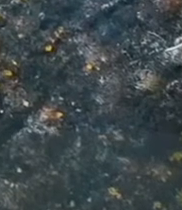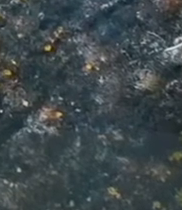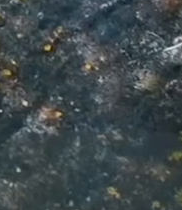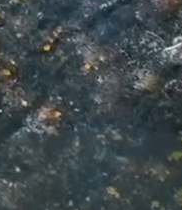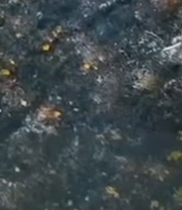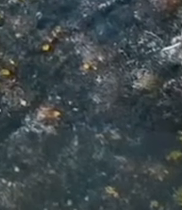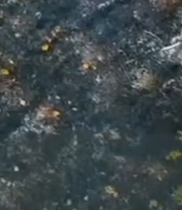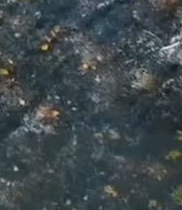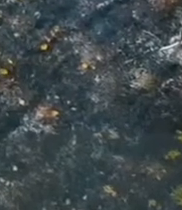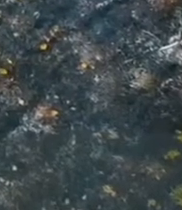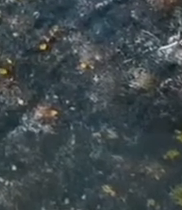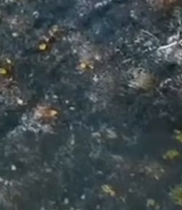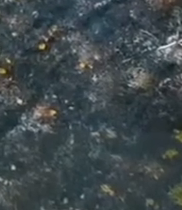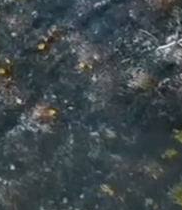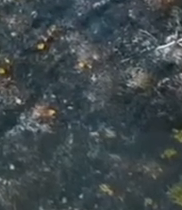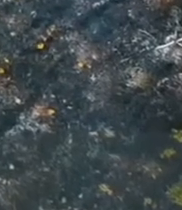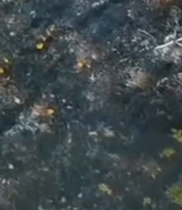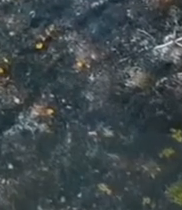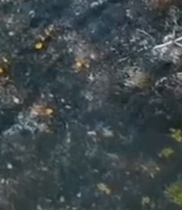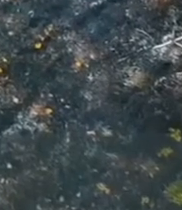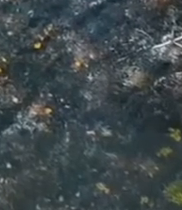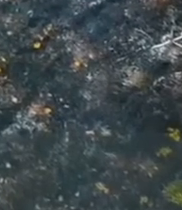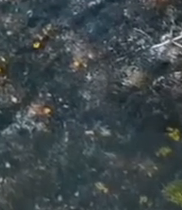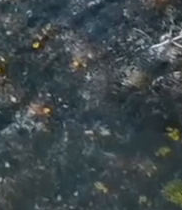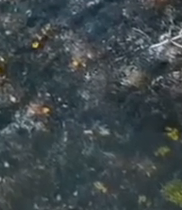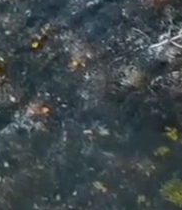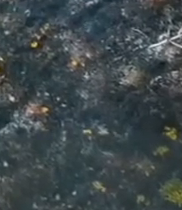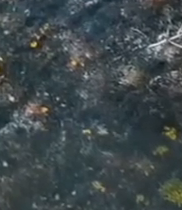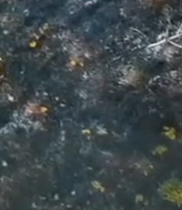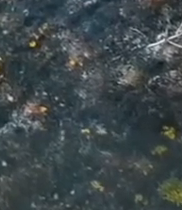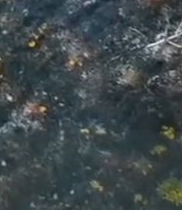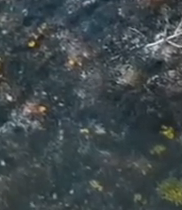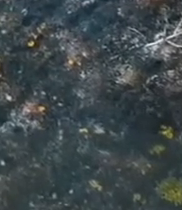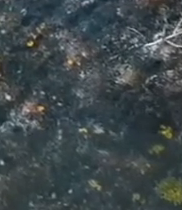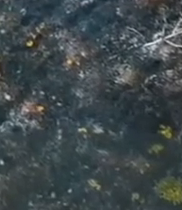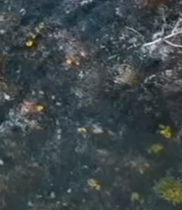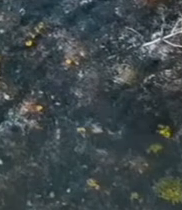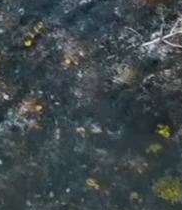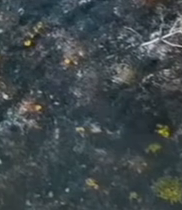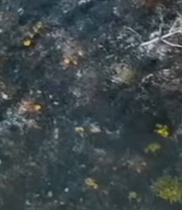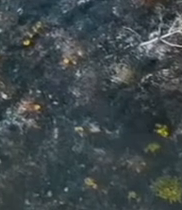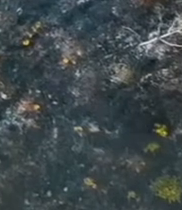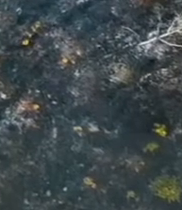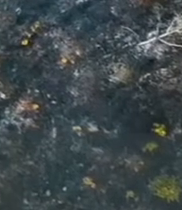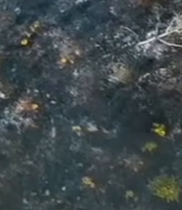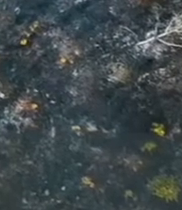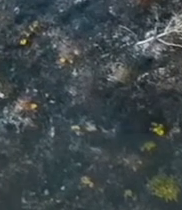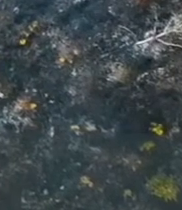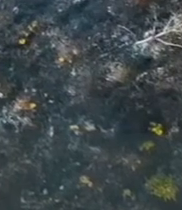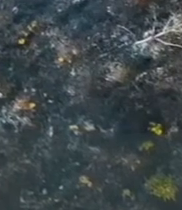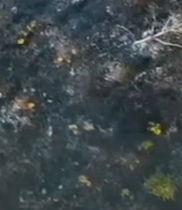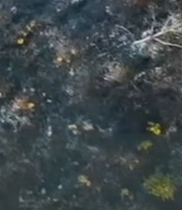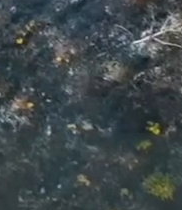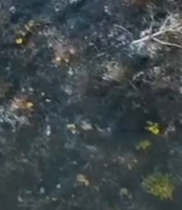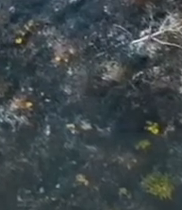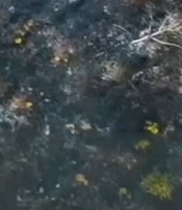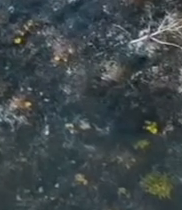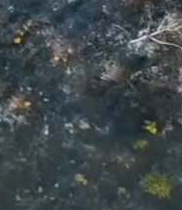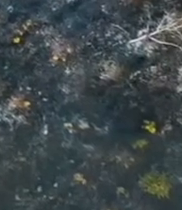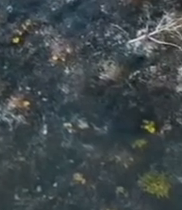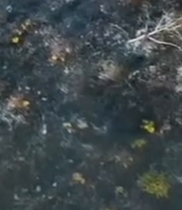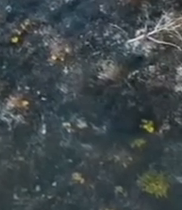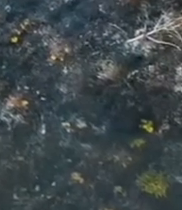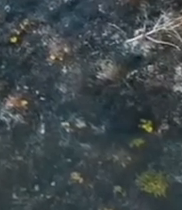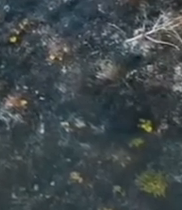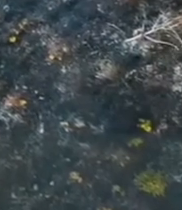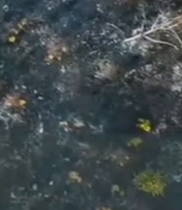bien. El crecimiento de los árboles se ha reducido porque no hay suficiente agua en el sistema. Tengo otro